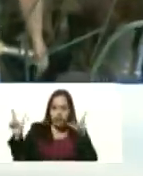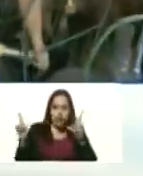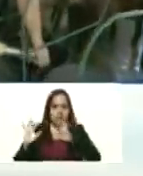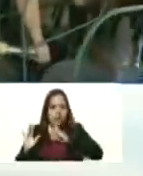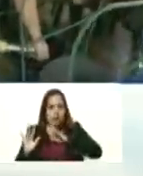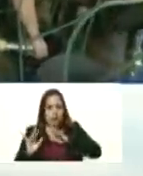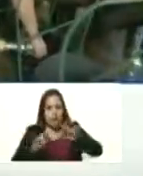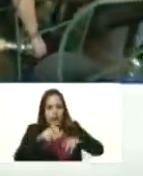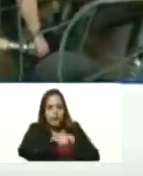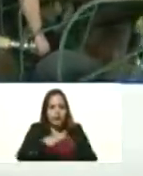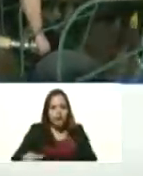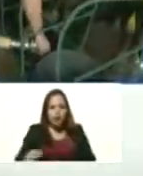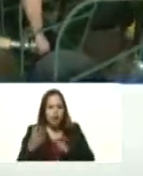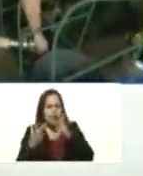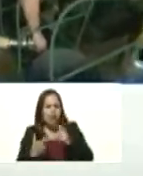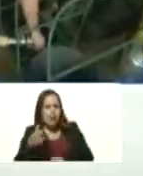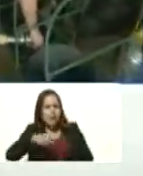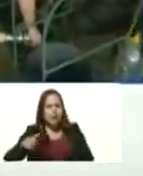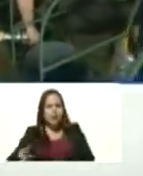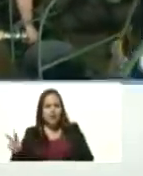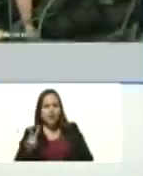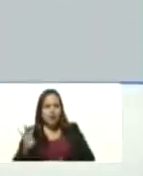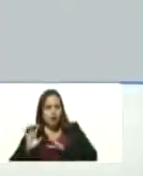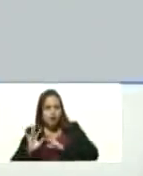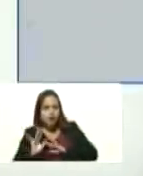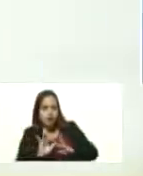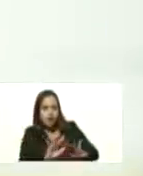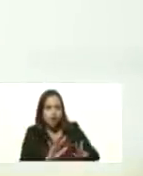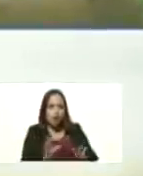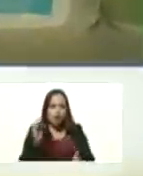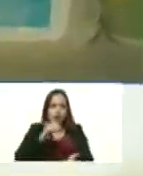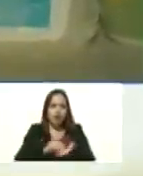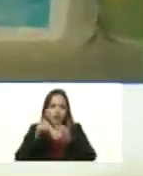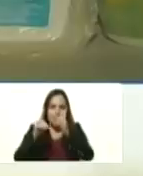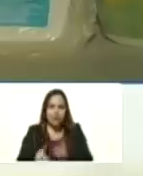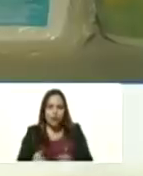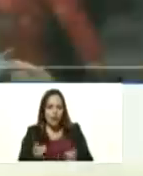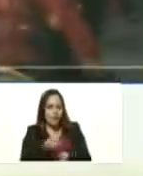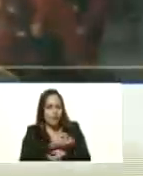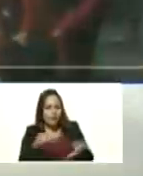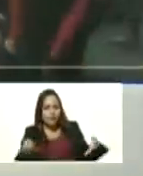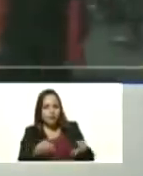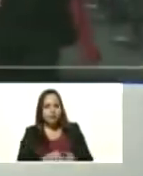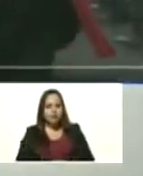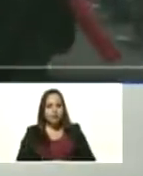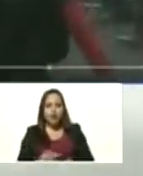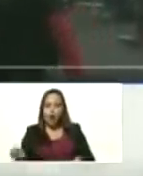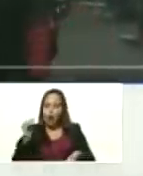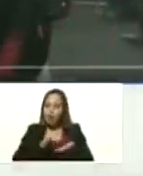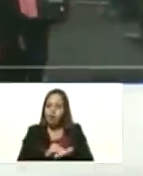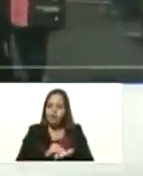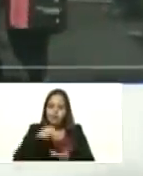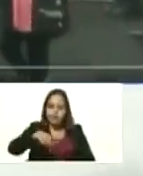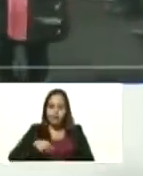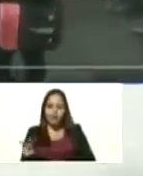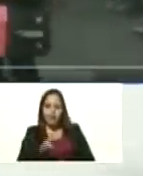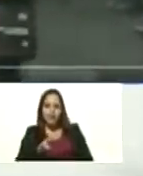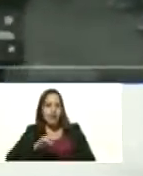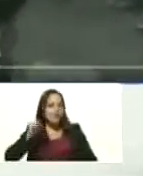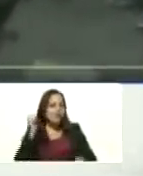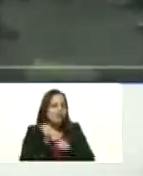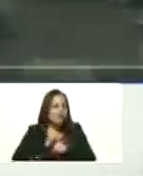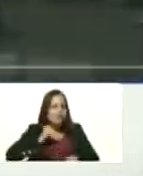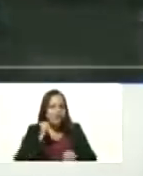la cantidad de venezolanos y venezolanas que están tomando la decisión correcta regresar a su patria para trabajar